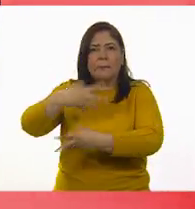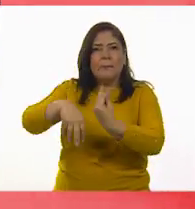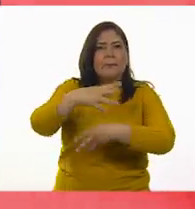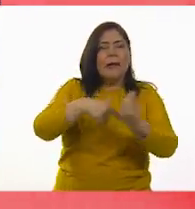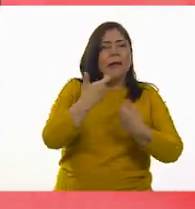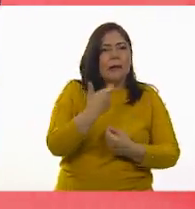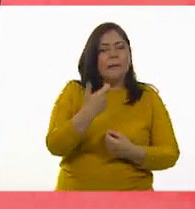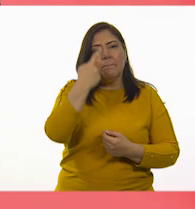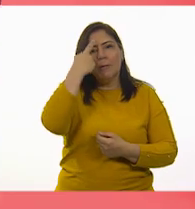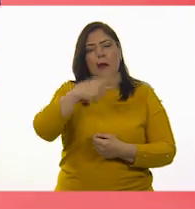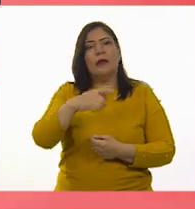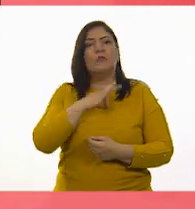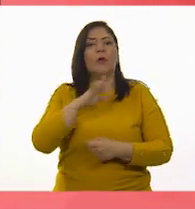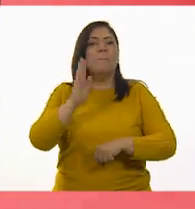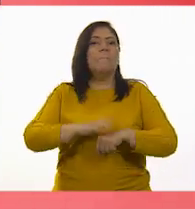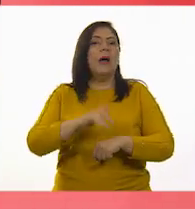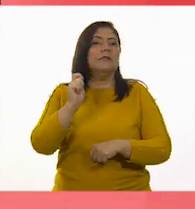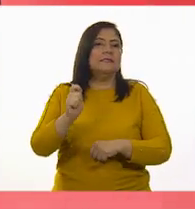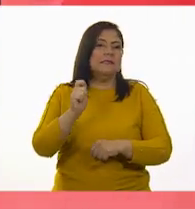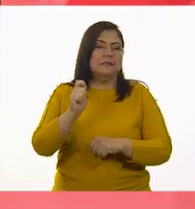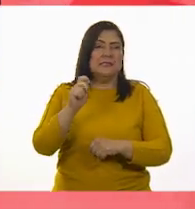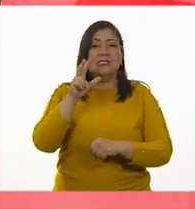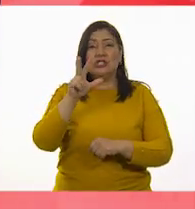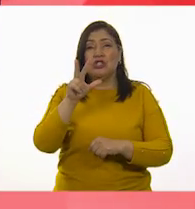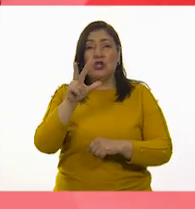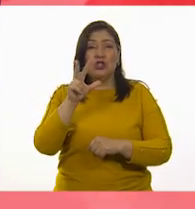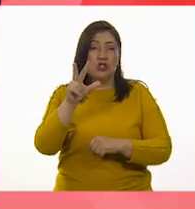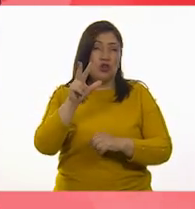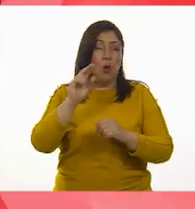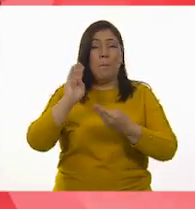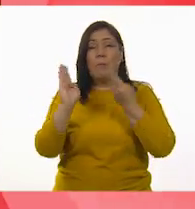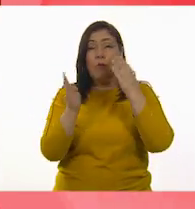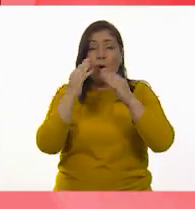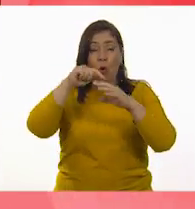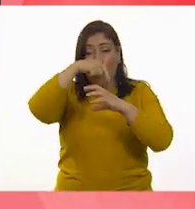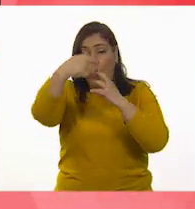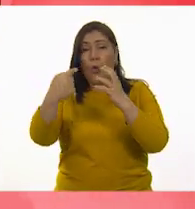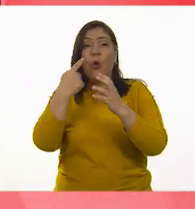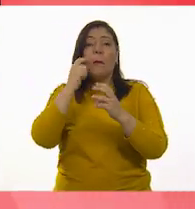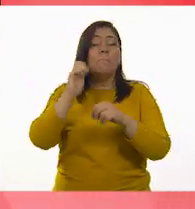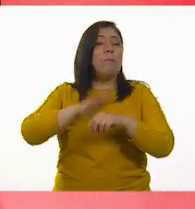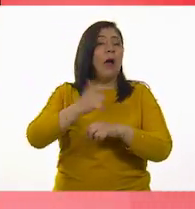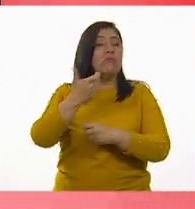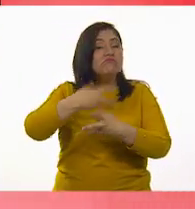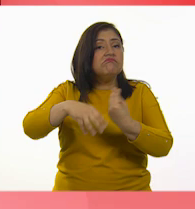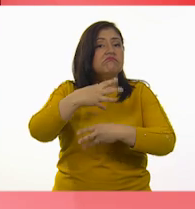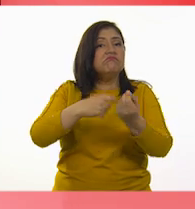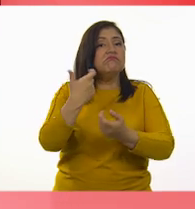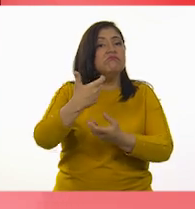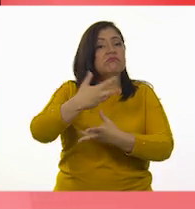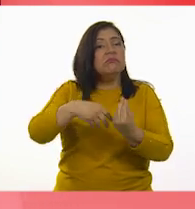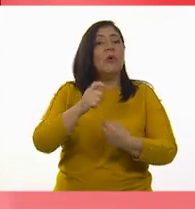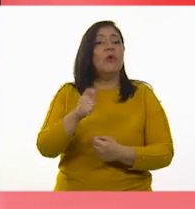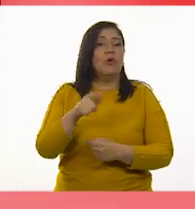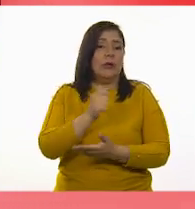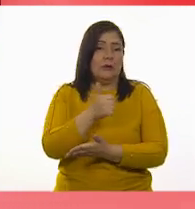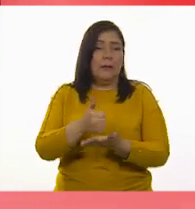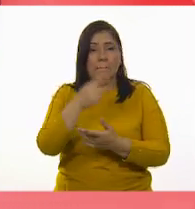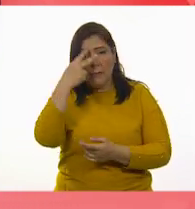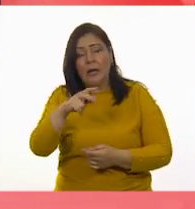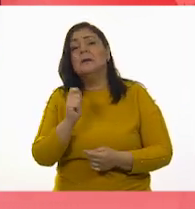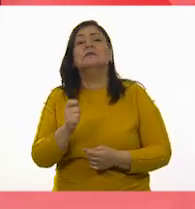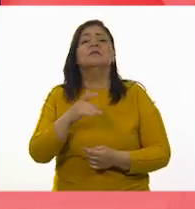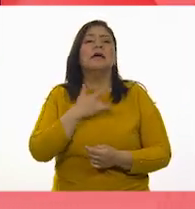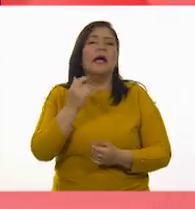ser la potencia económica número 18 de todo el mundo. Imagínate una ciudad en la que la diversidad fuera tal que podrías ver a